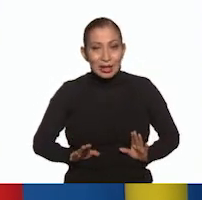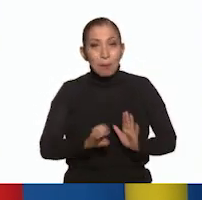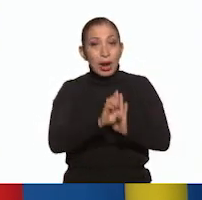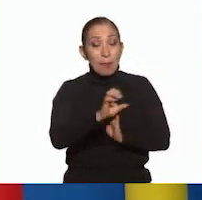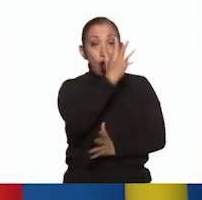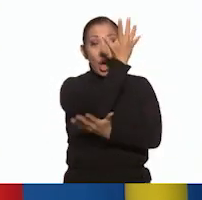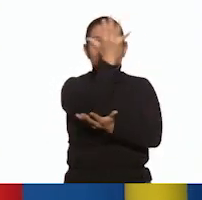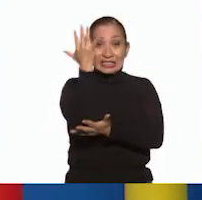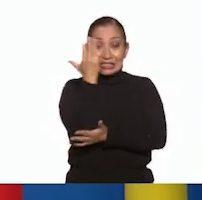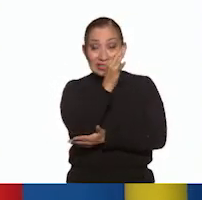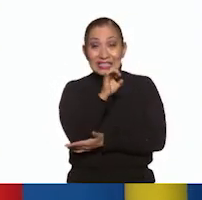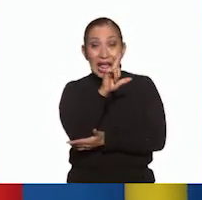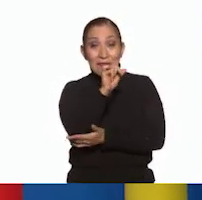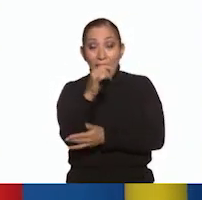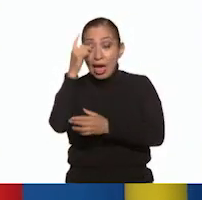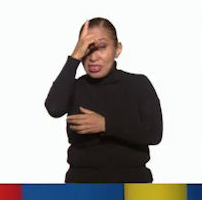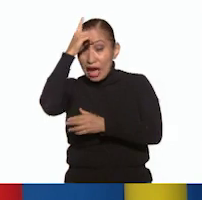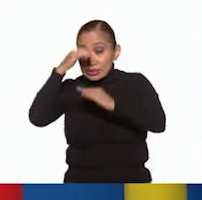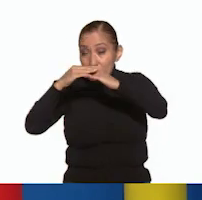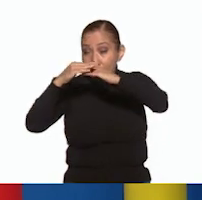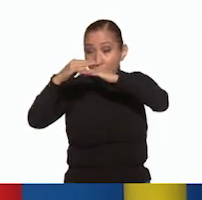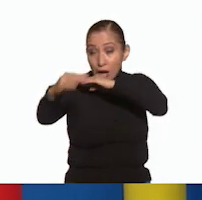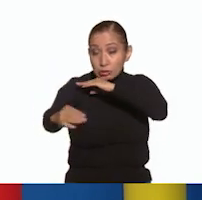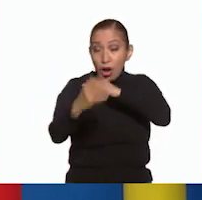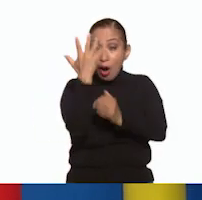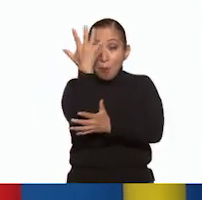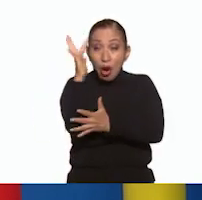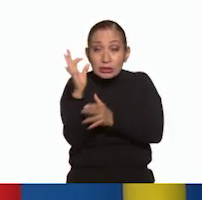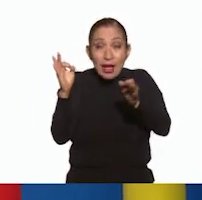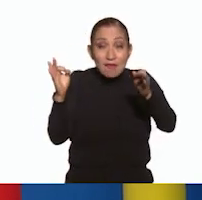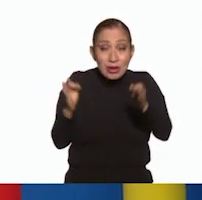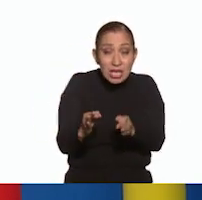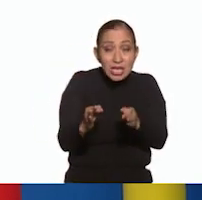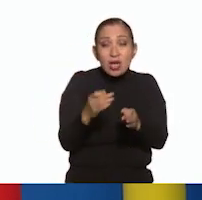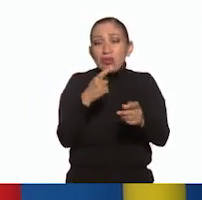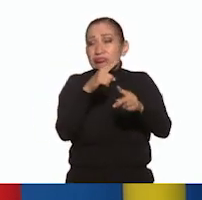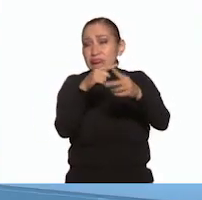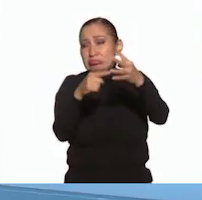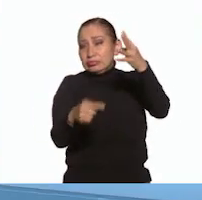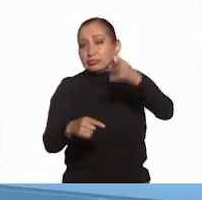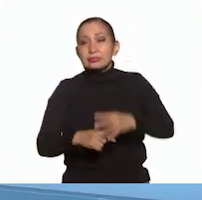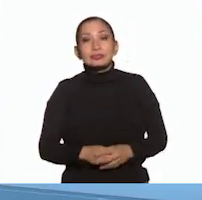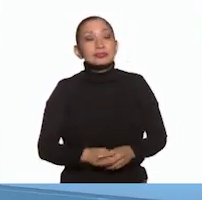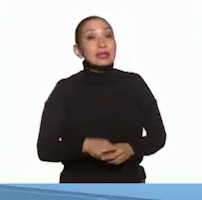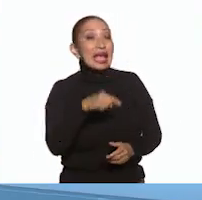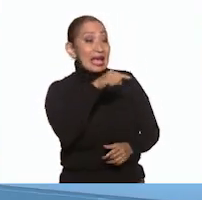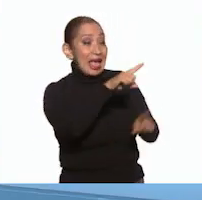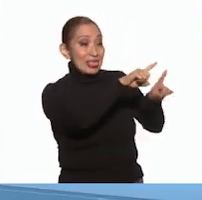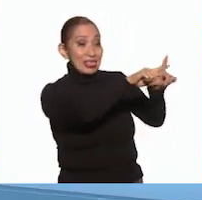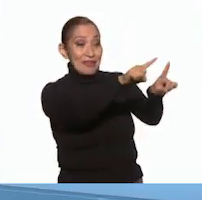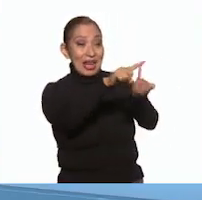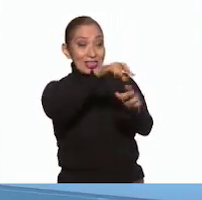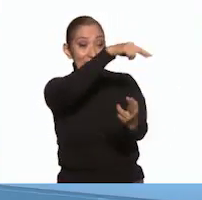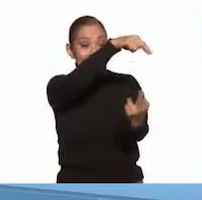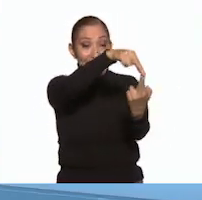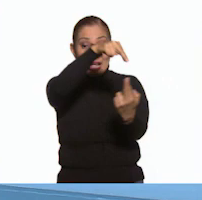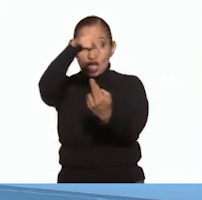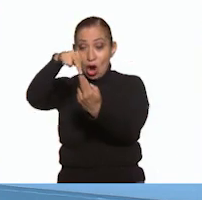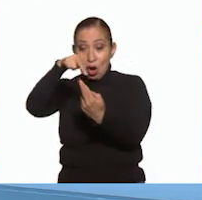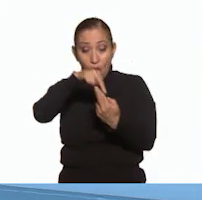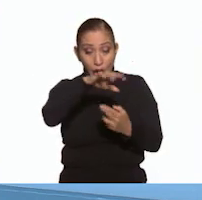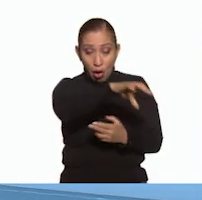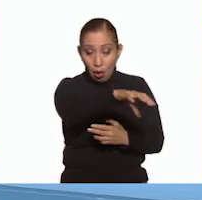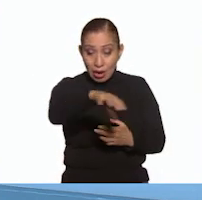las selvas, los desiertos, los bosques fríos y templados, entre otros. Y las diferentes regiones del